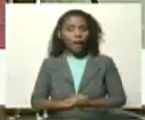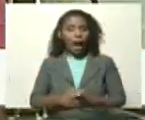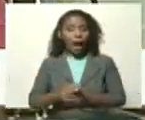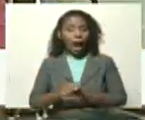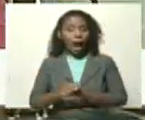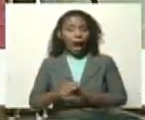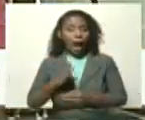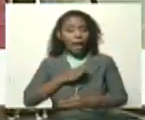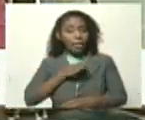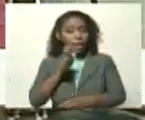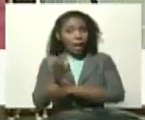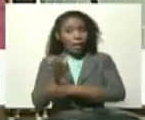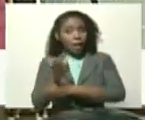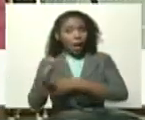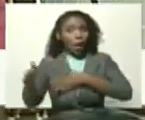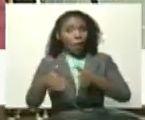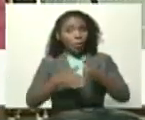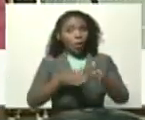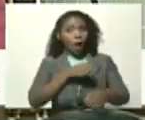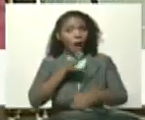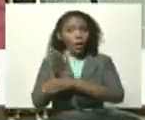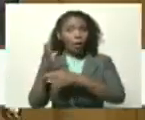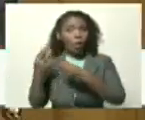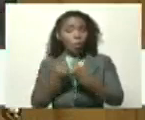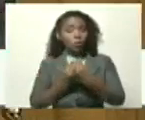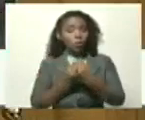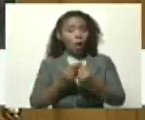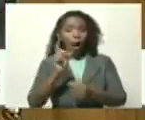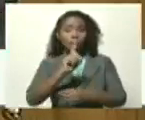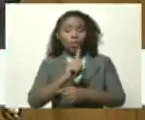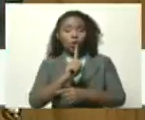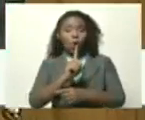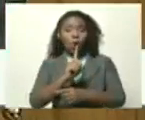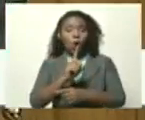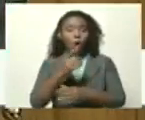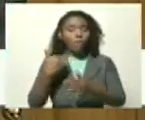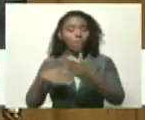regresar, a estar allí, a no irse nunca de allí.